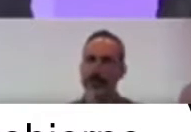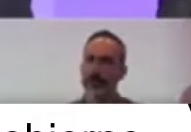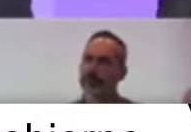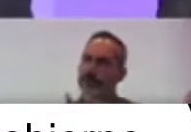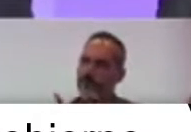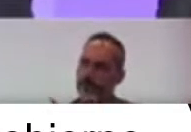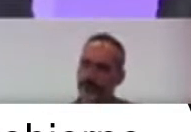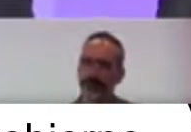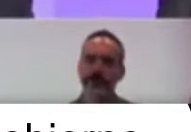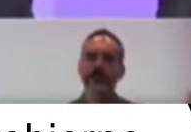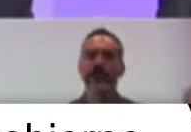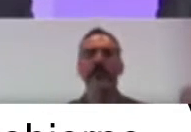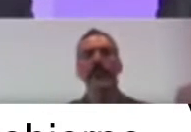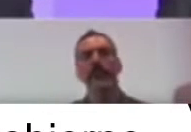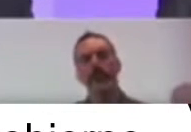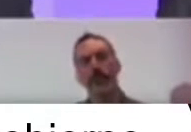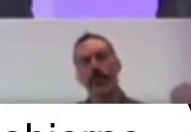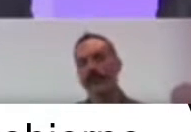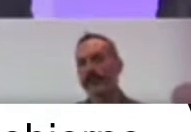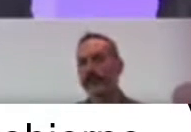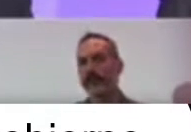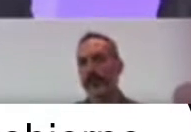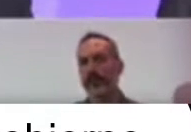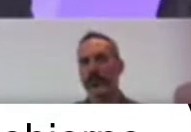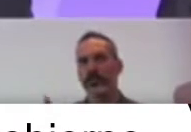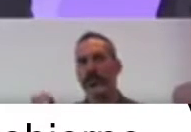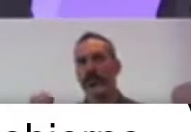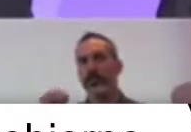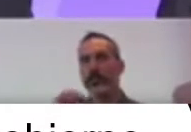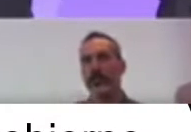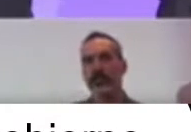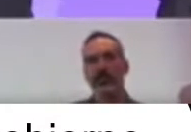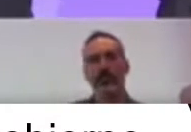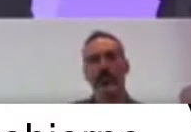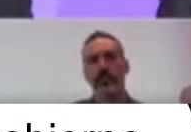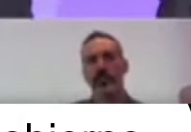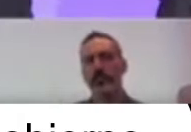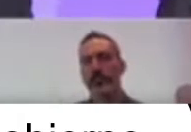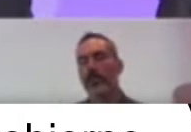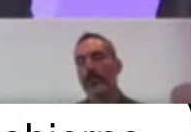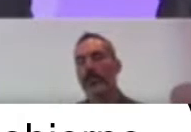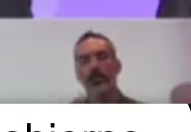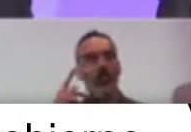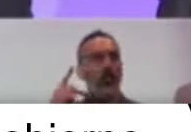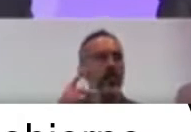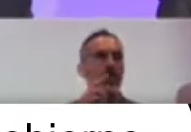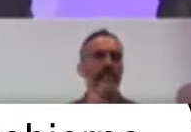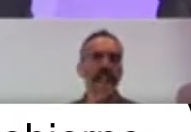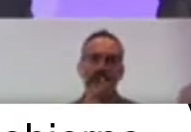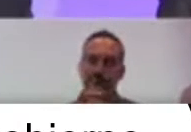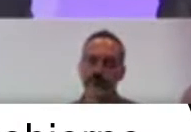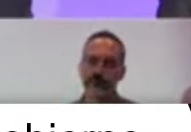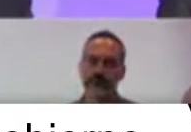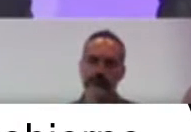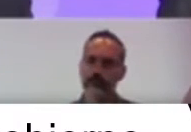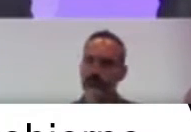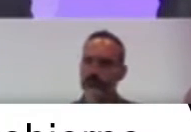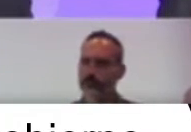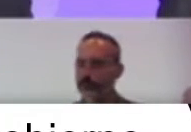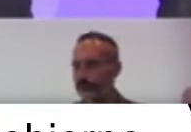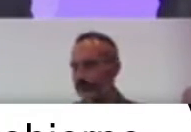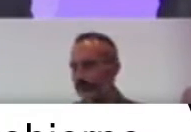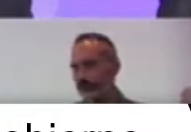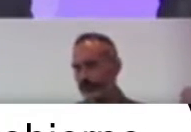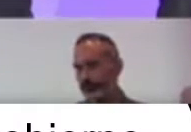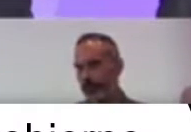este gobierno cumpla con sus objetivos y que Puebla sea una mejor ciudad. Agradezco la